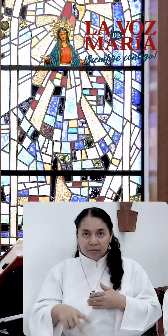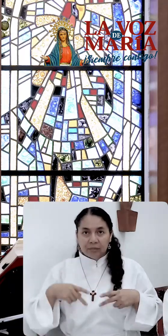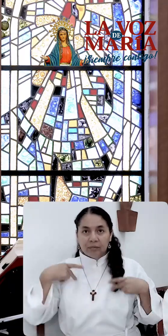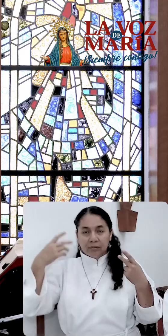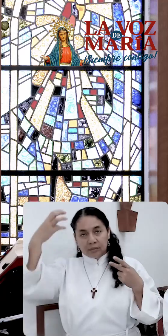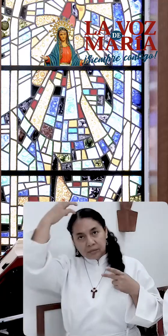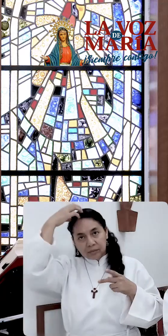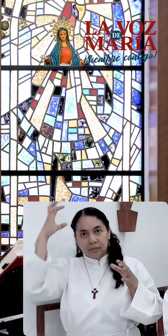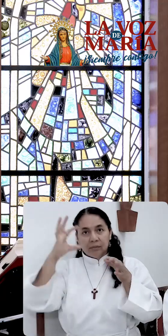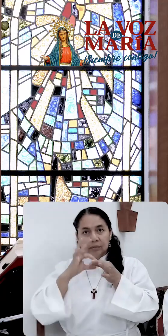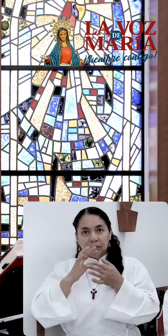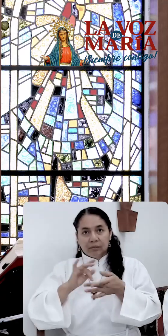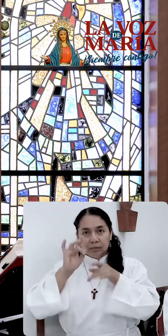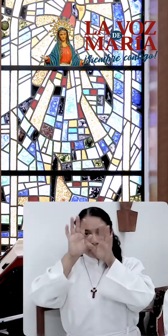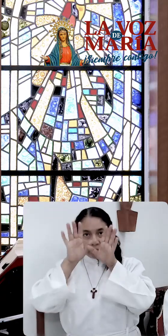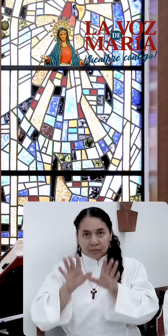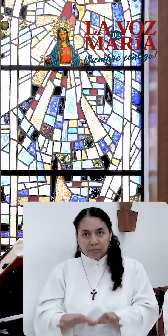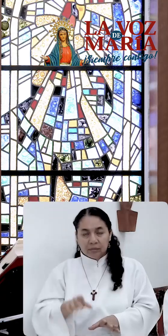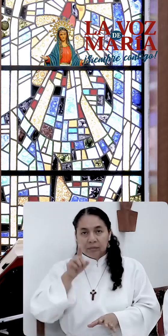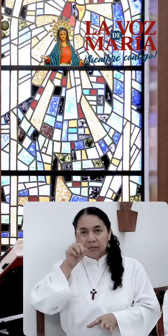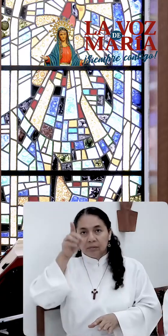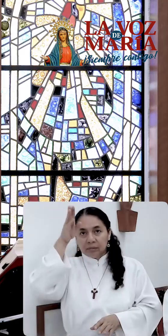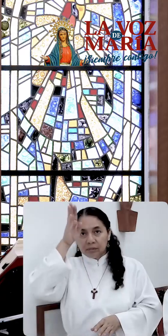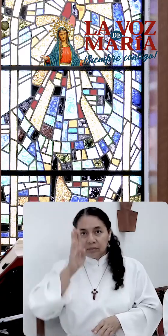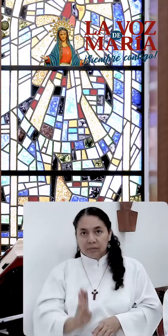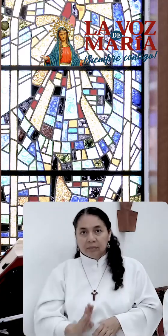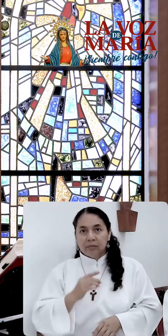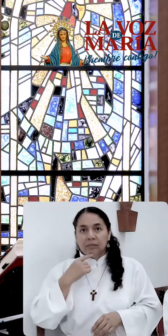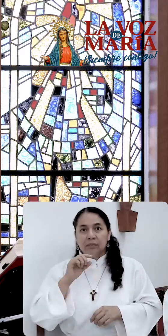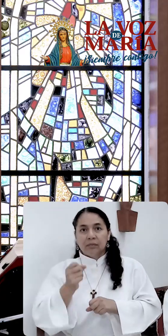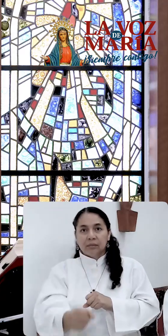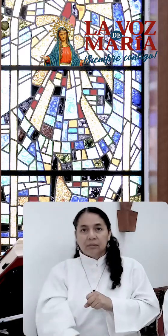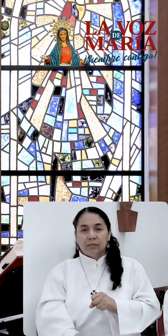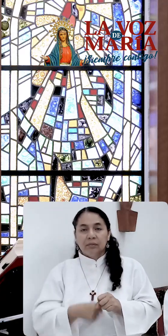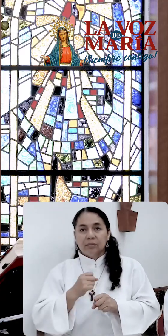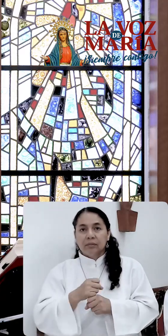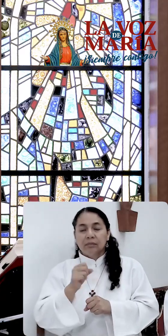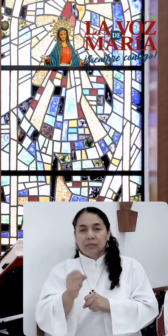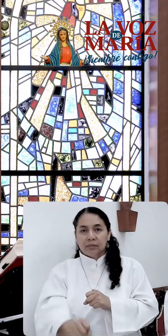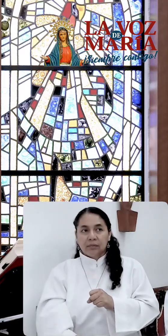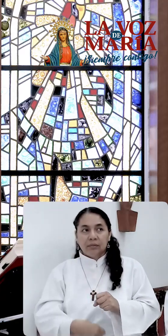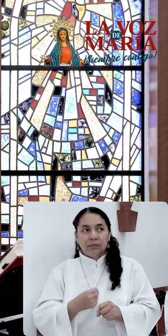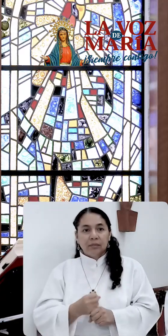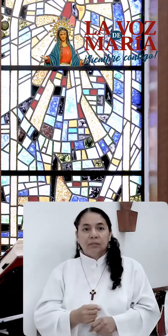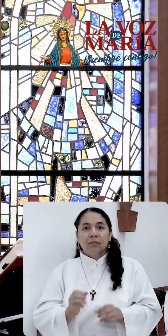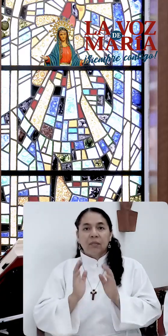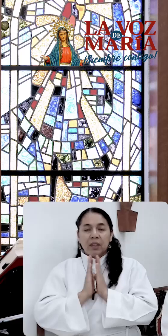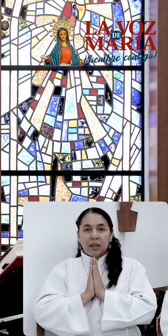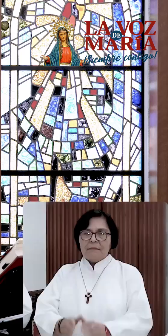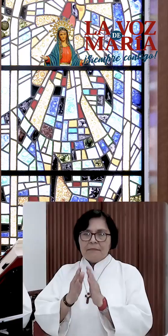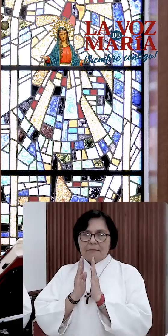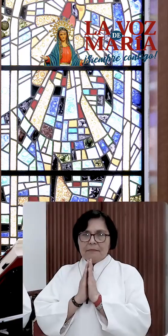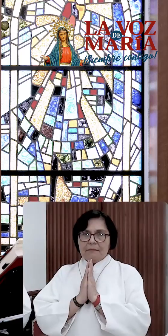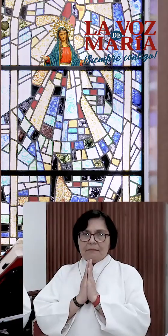vive y reina contigo en unidad del Espíritu Santo y es Dios, por los siglos de los